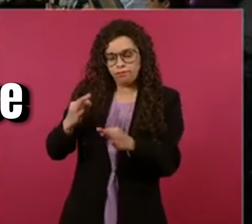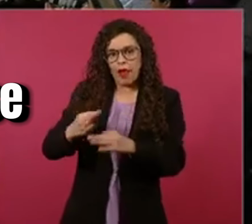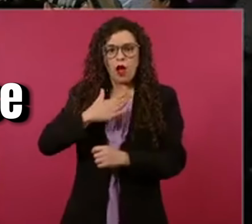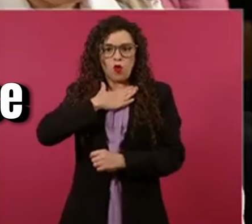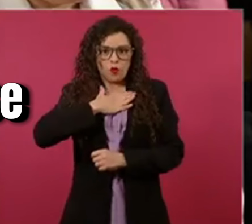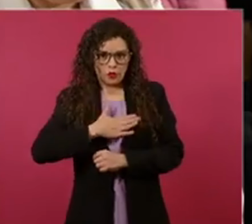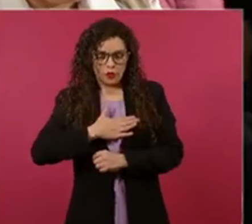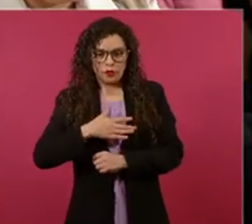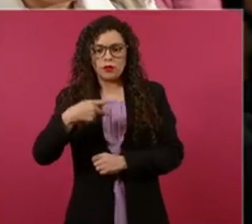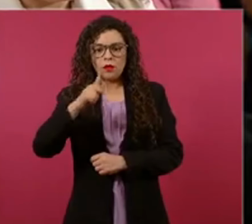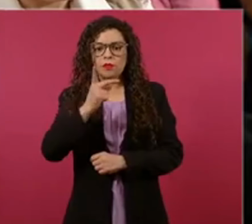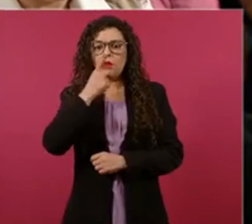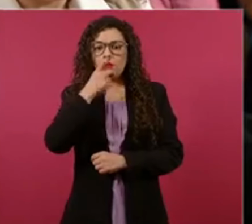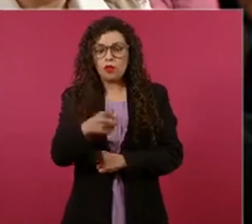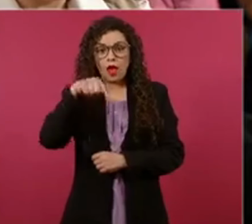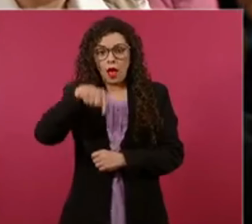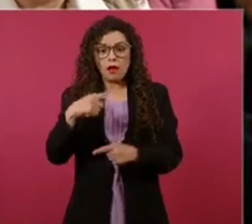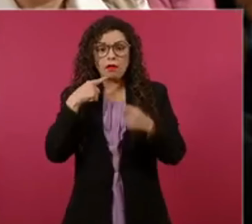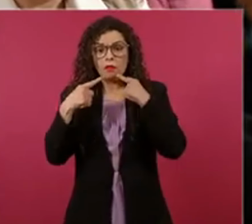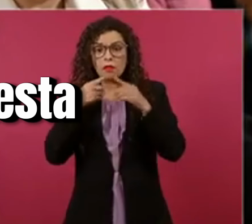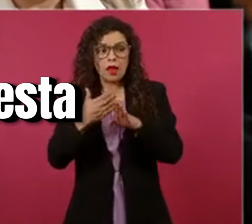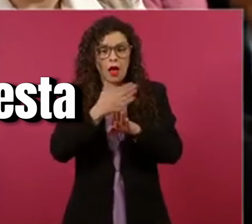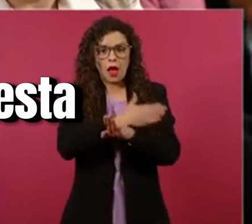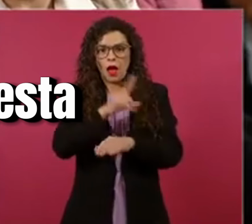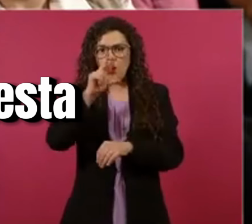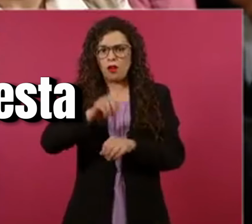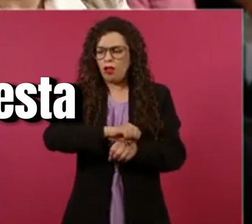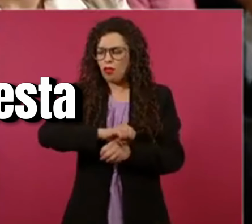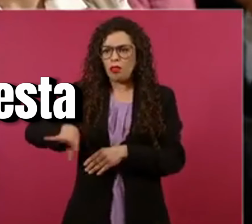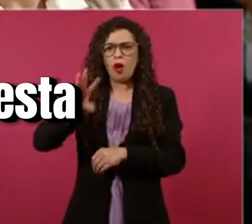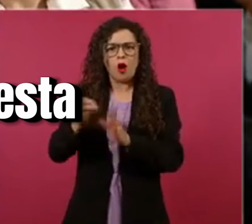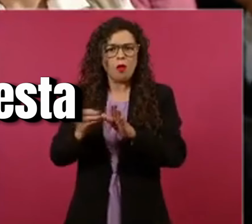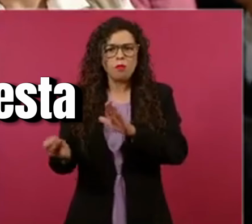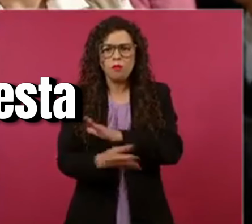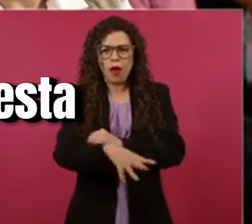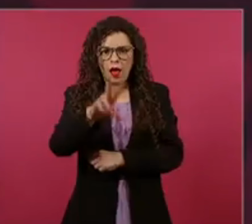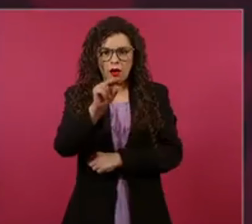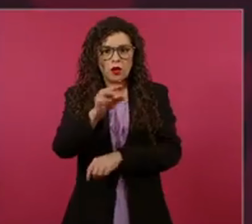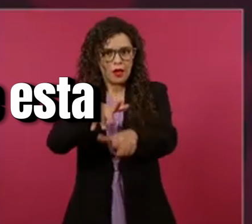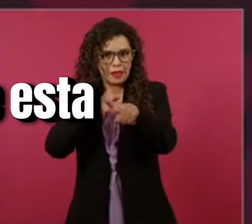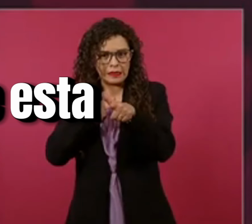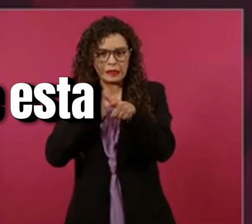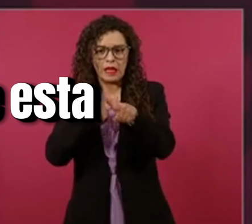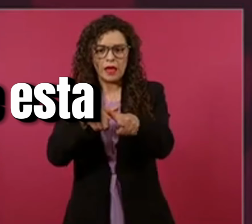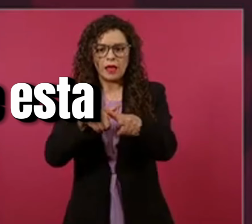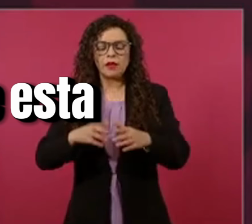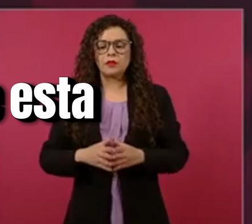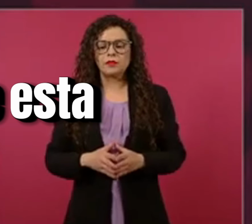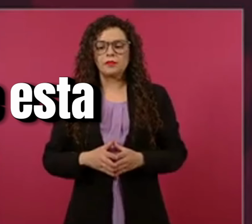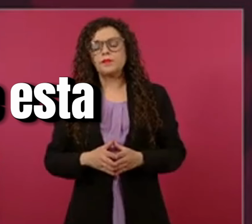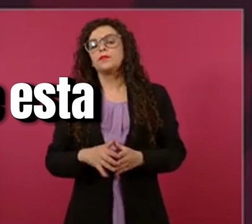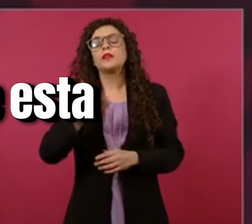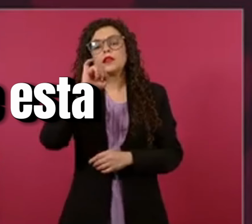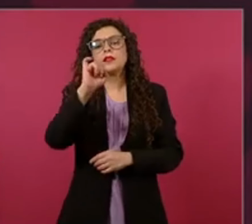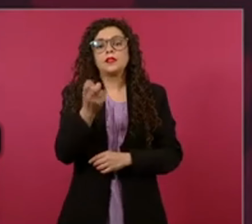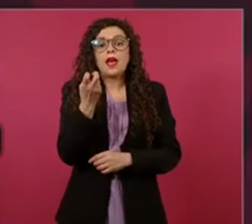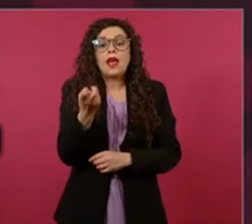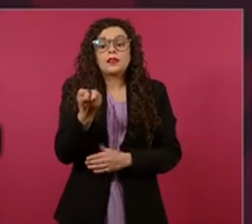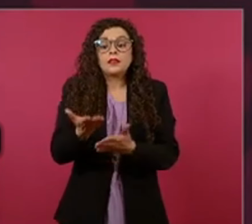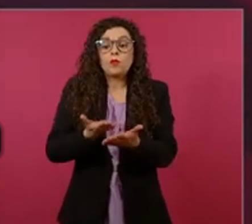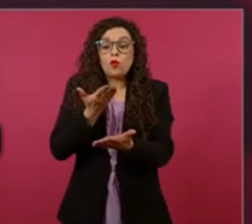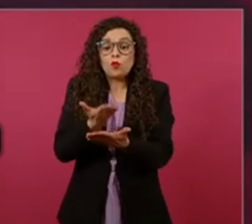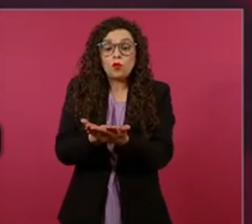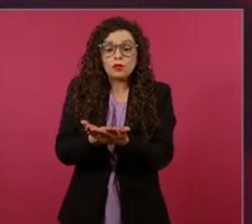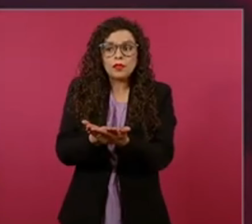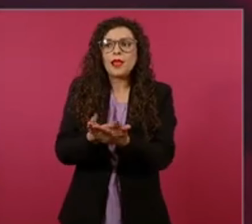de que todo lo que se discute aquí no se deseche y empezar de cero al inicio de la siguiente...? Hay una propuesta enviada. Entonces, la idea es que sea a partir de esta propuesta enviada